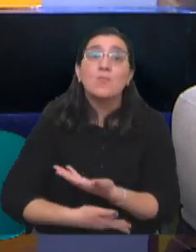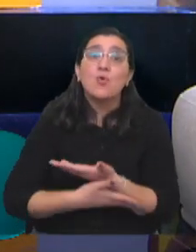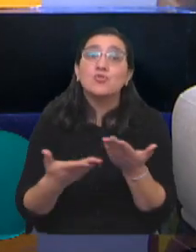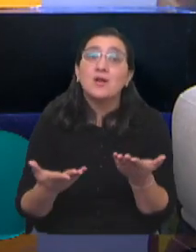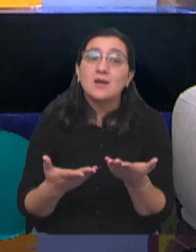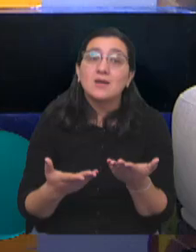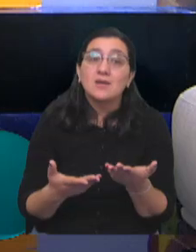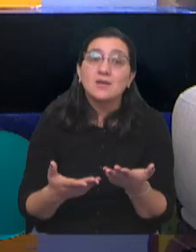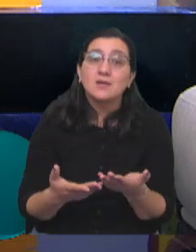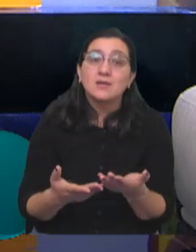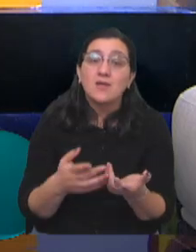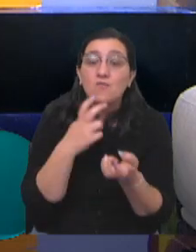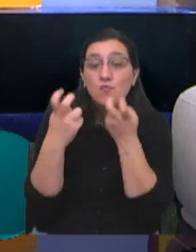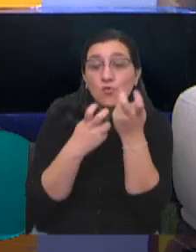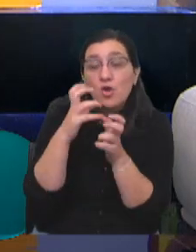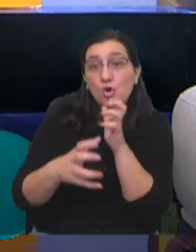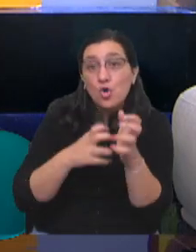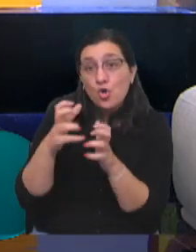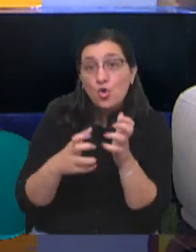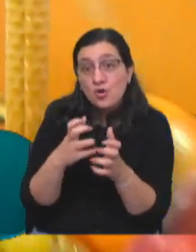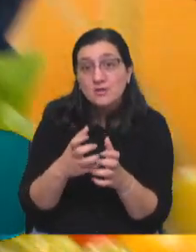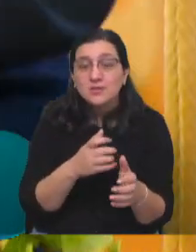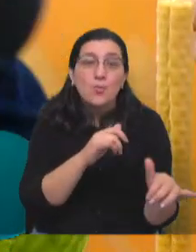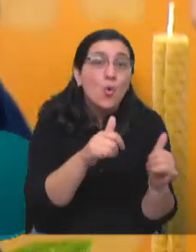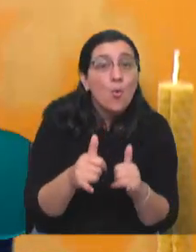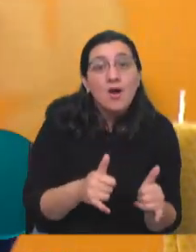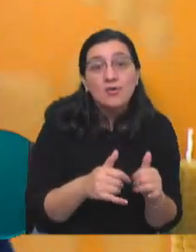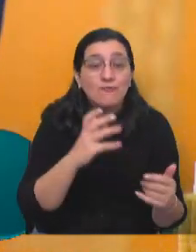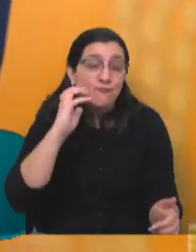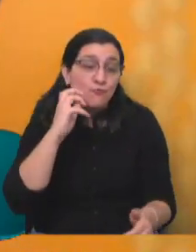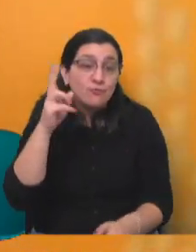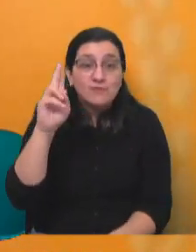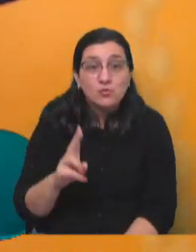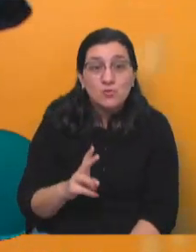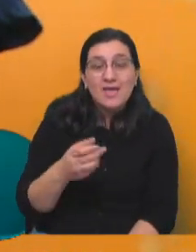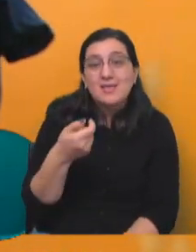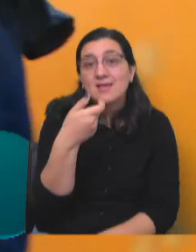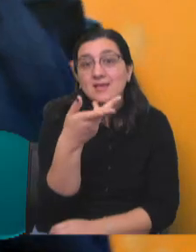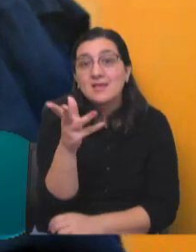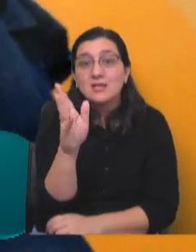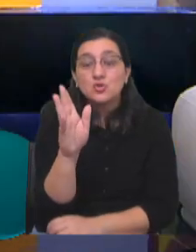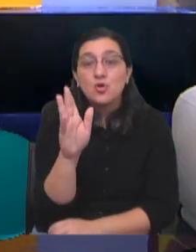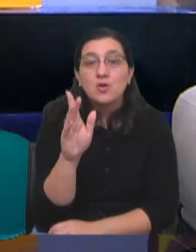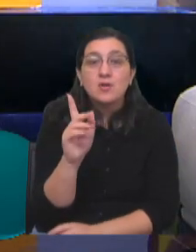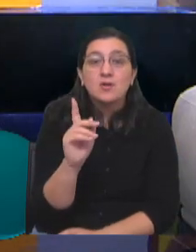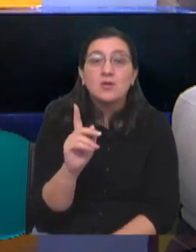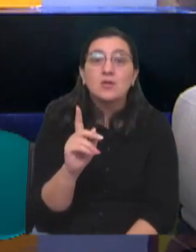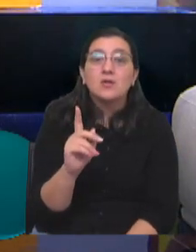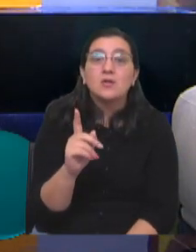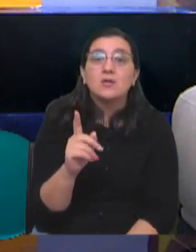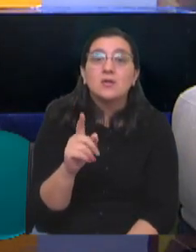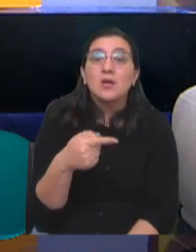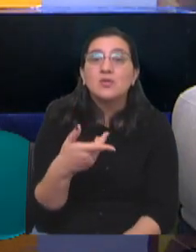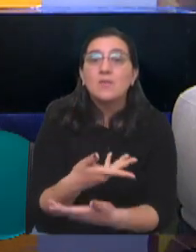probar, a buscar colores, a jugar con frutas, a jugar con verduras. Acá tenemos girasoles, tenemos astromelias, que la otra vuelta yo les